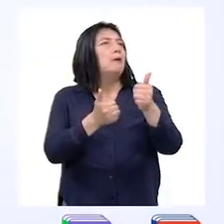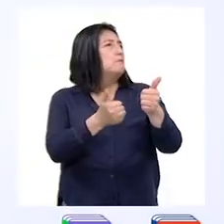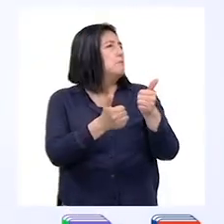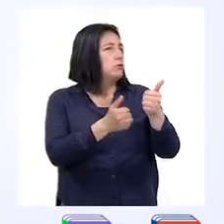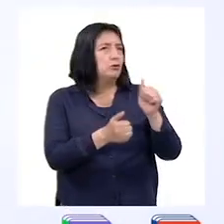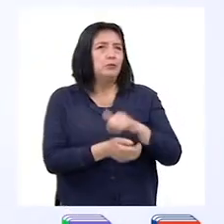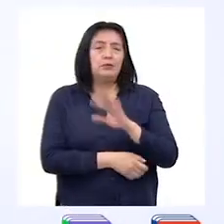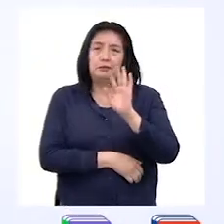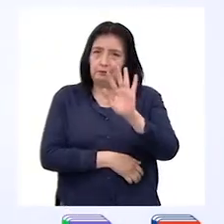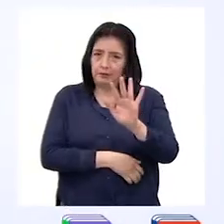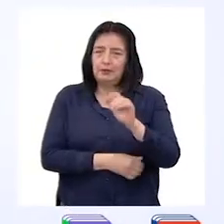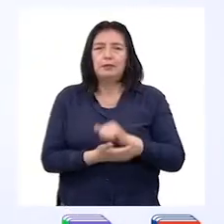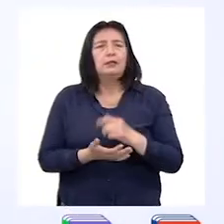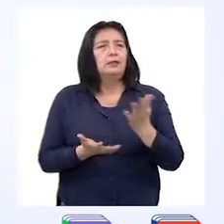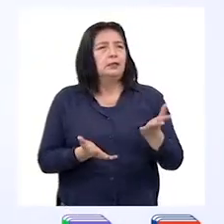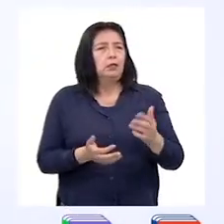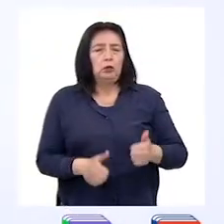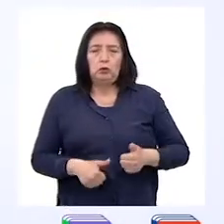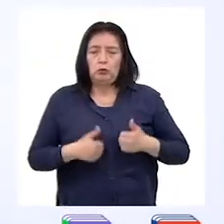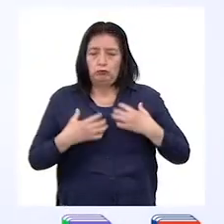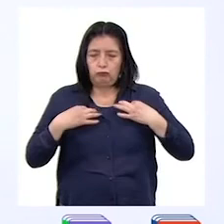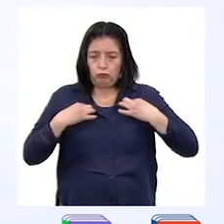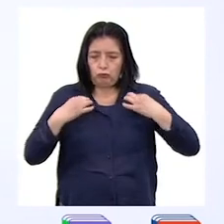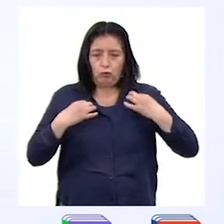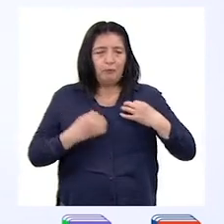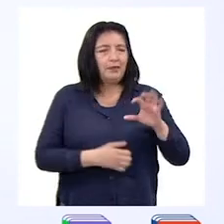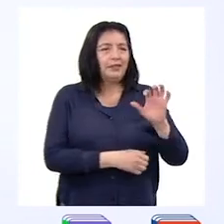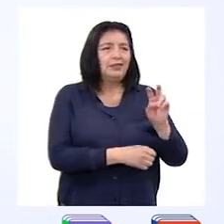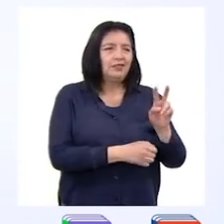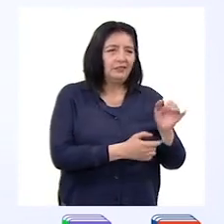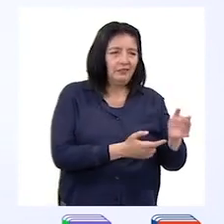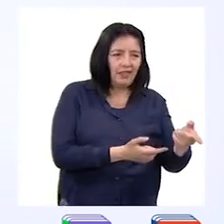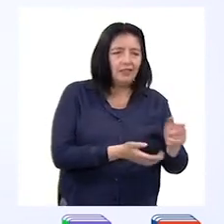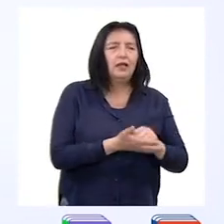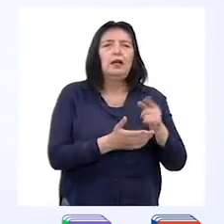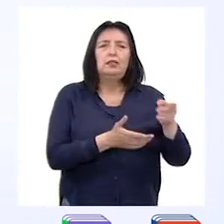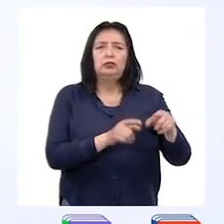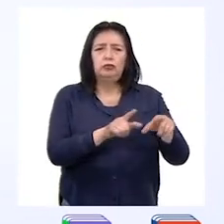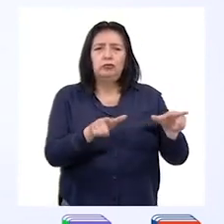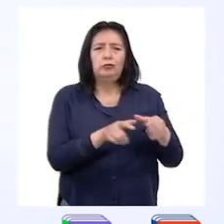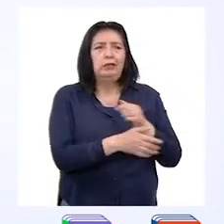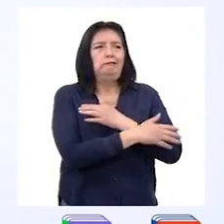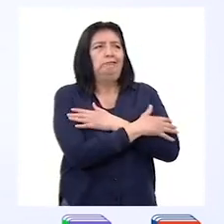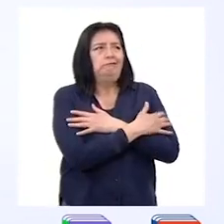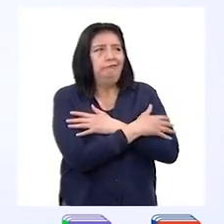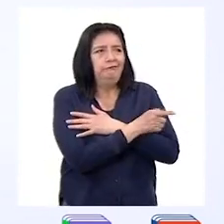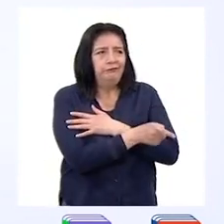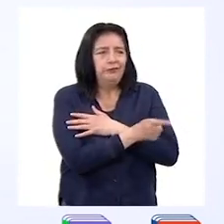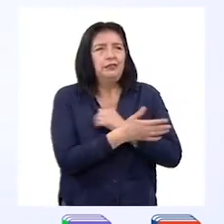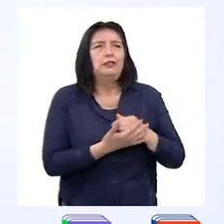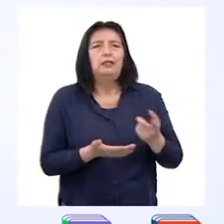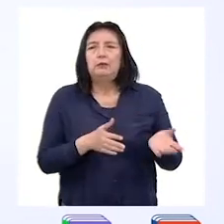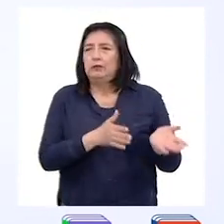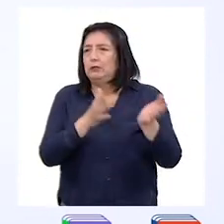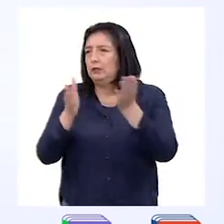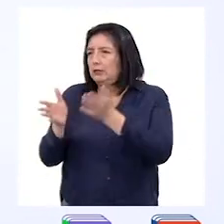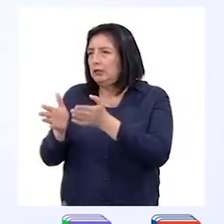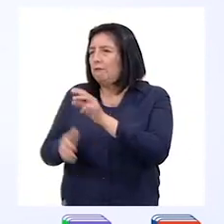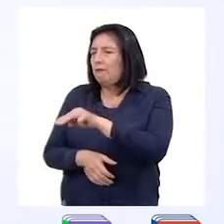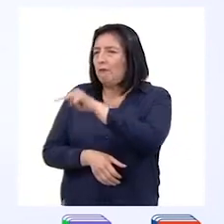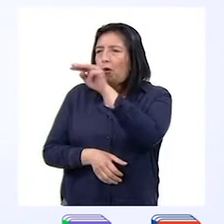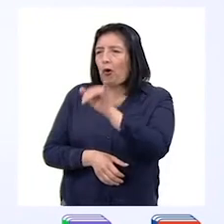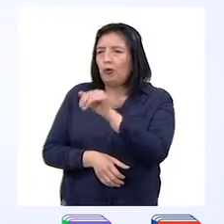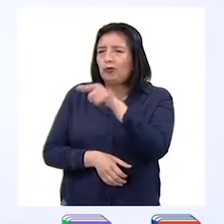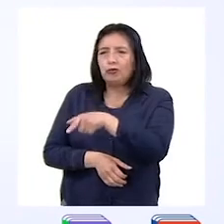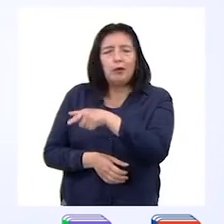bien, ¿ves? El estilo de vestimenta de Chivay nos da a entender que es una zona fría, mientras que en